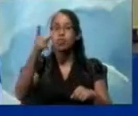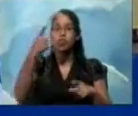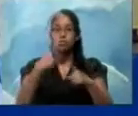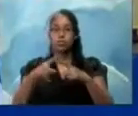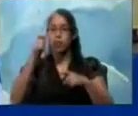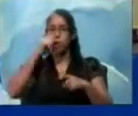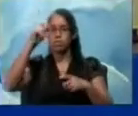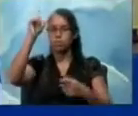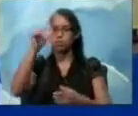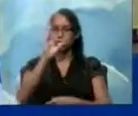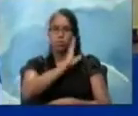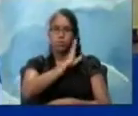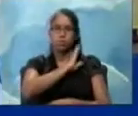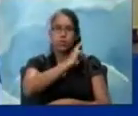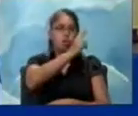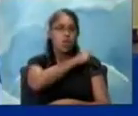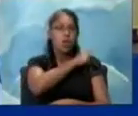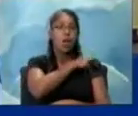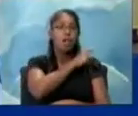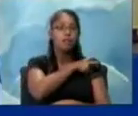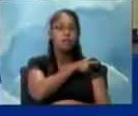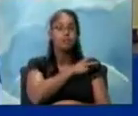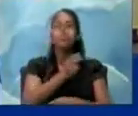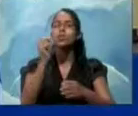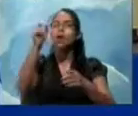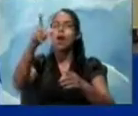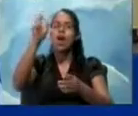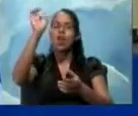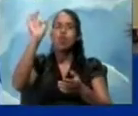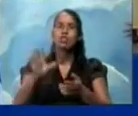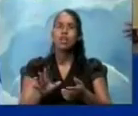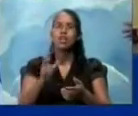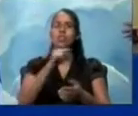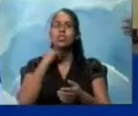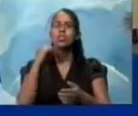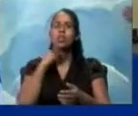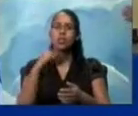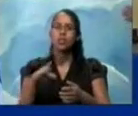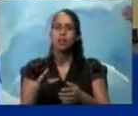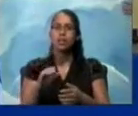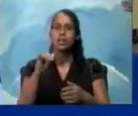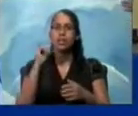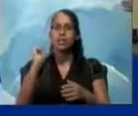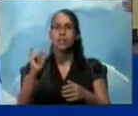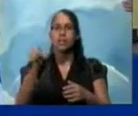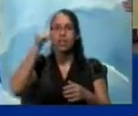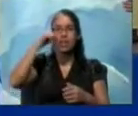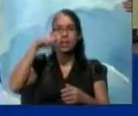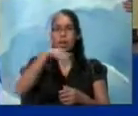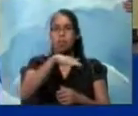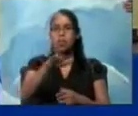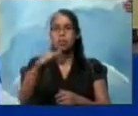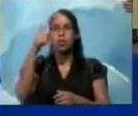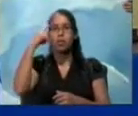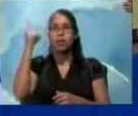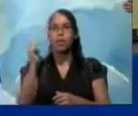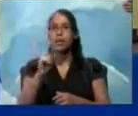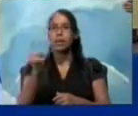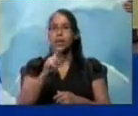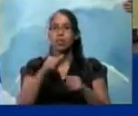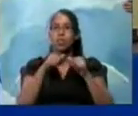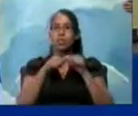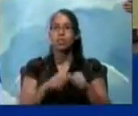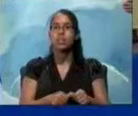convocó a los sacerdotes, a los gobernantes y al pueblo para que no se